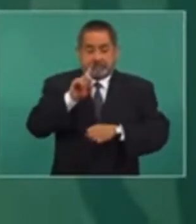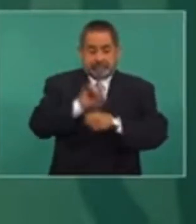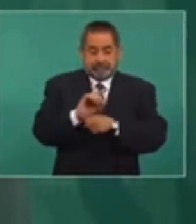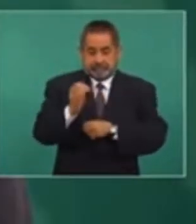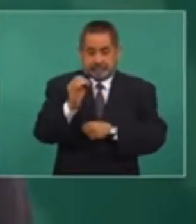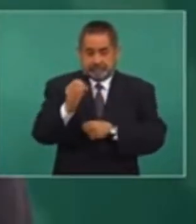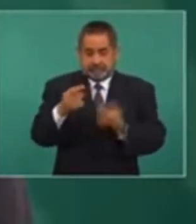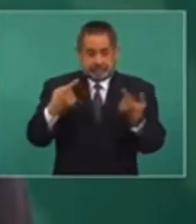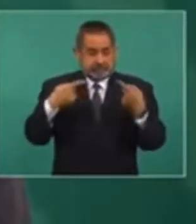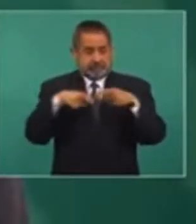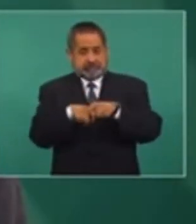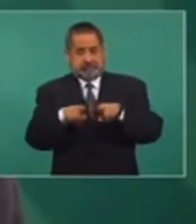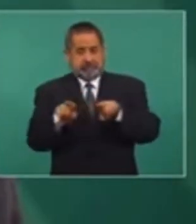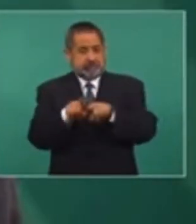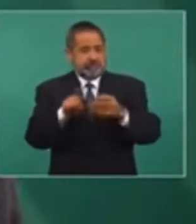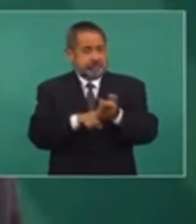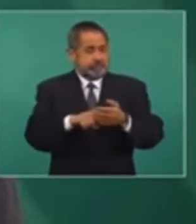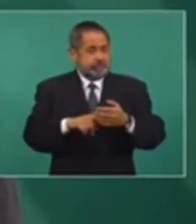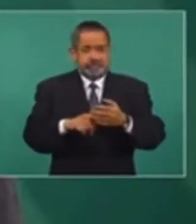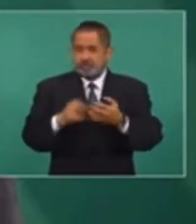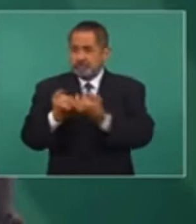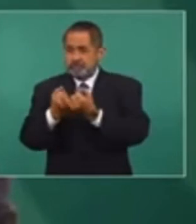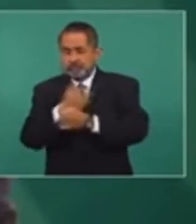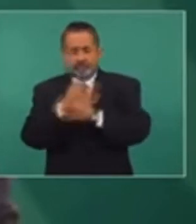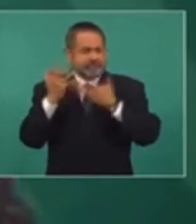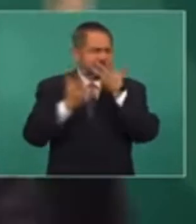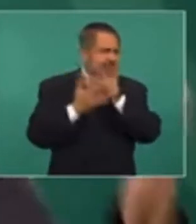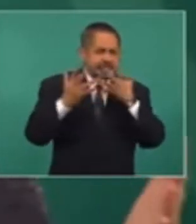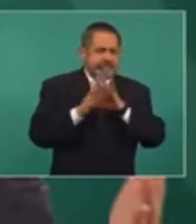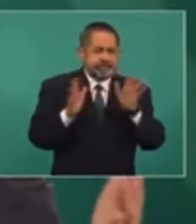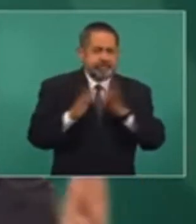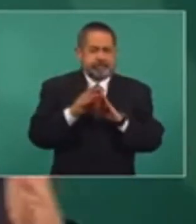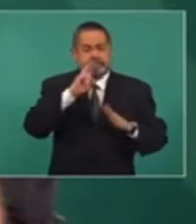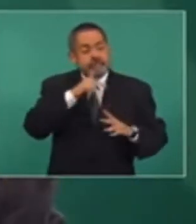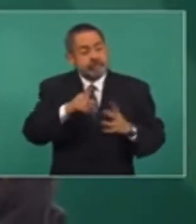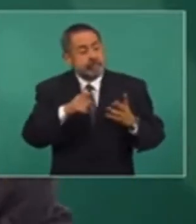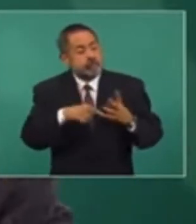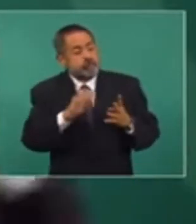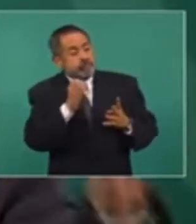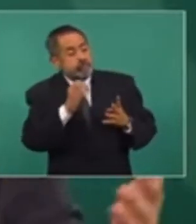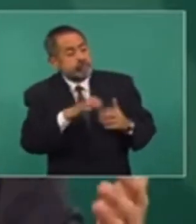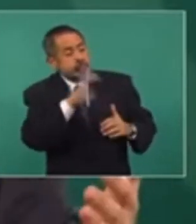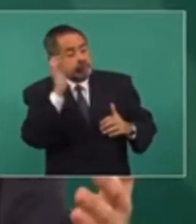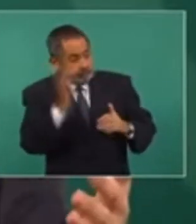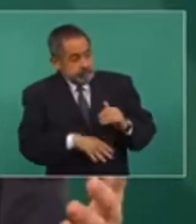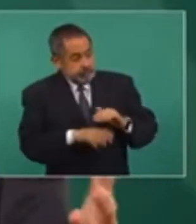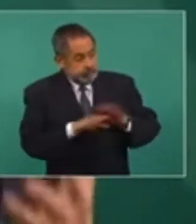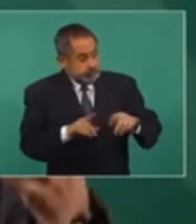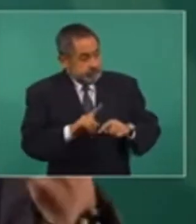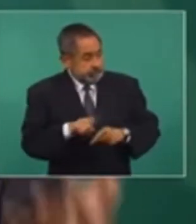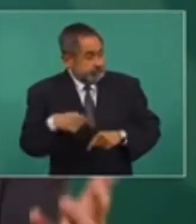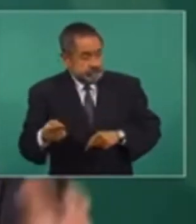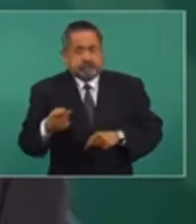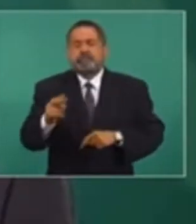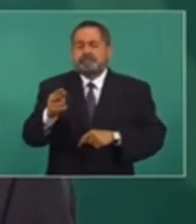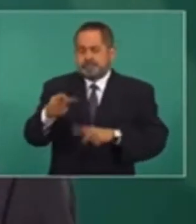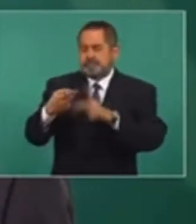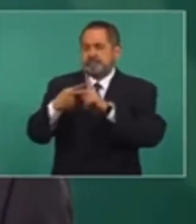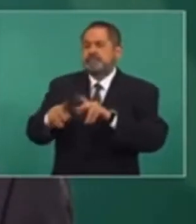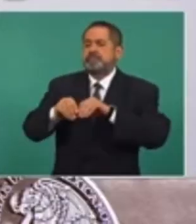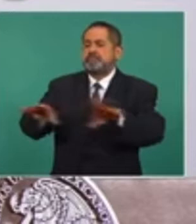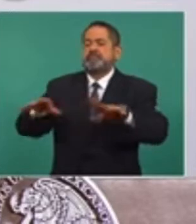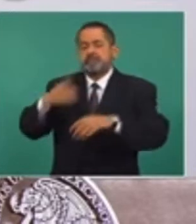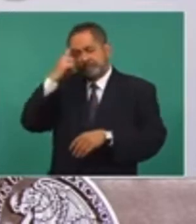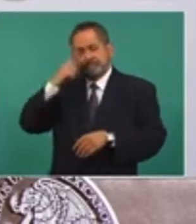mínima circulación de los virus influenza en todo el hemisferio norte, preferimos diferirlo hasta inmediatamente después de terminar